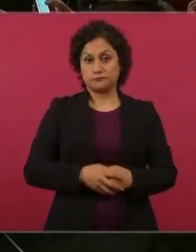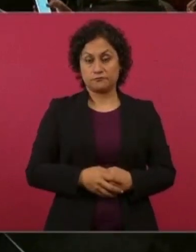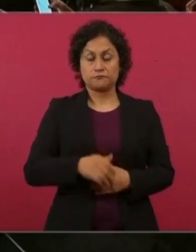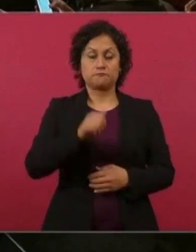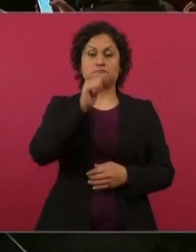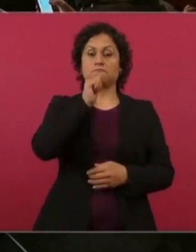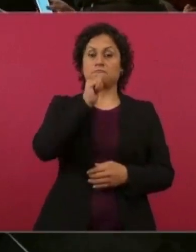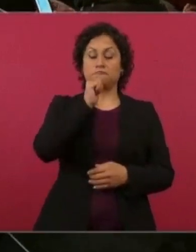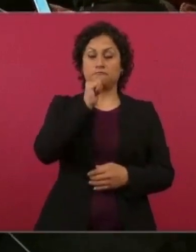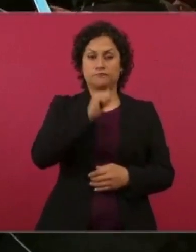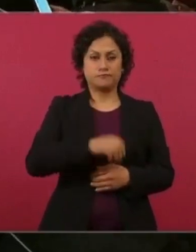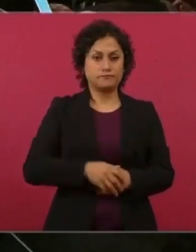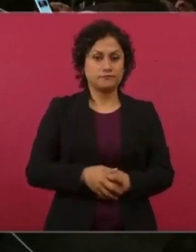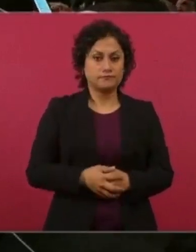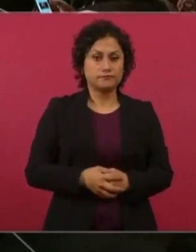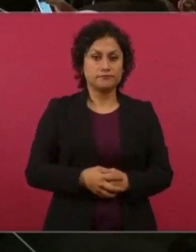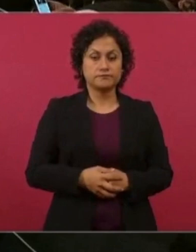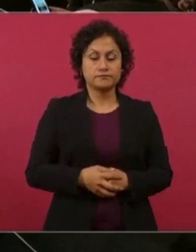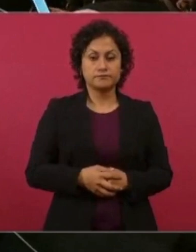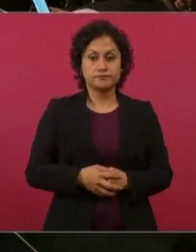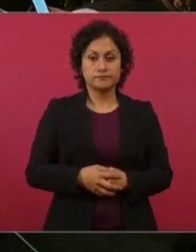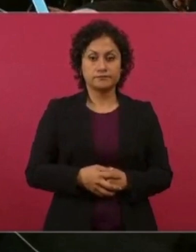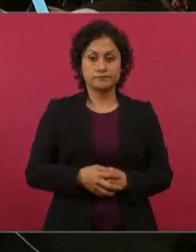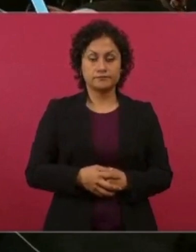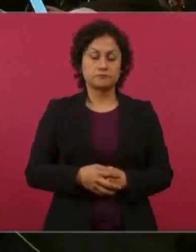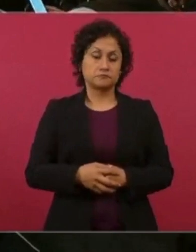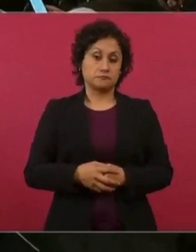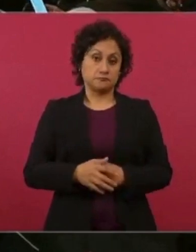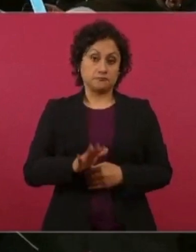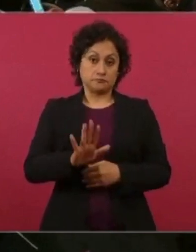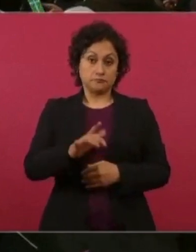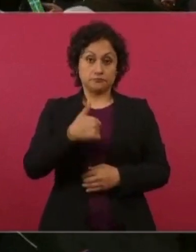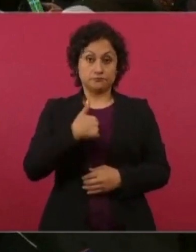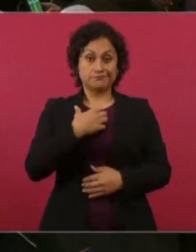todavía, pero estoy muy contento